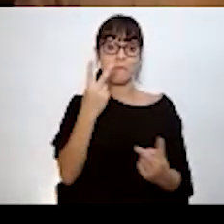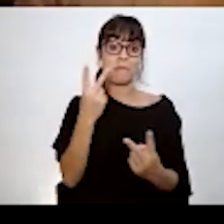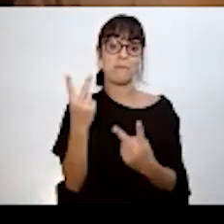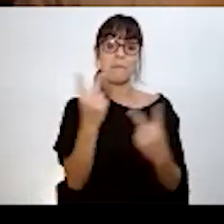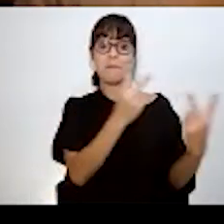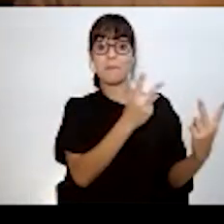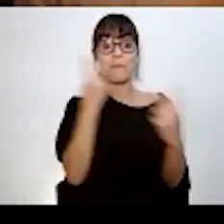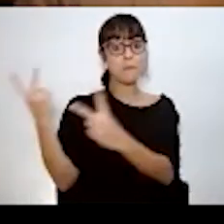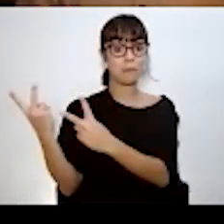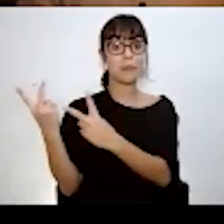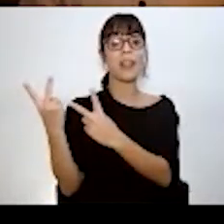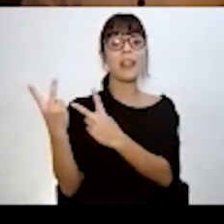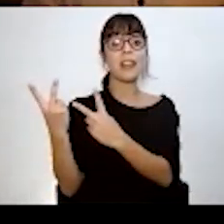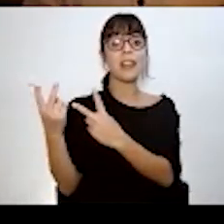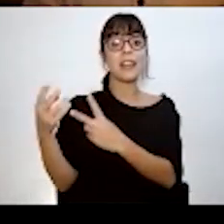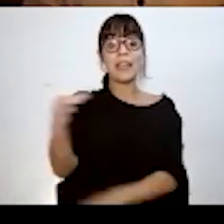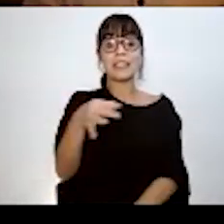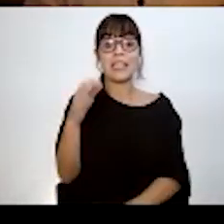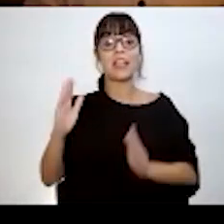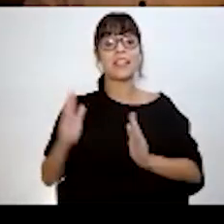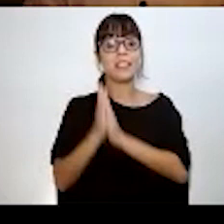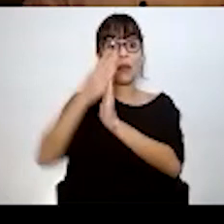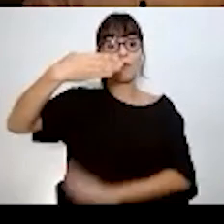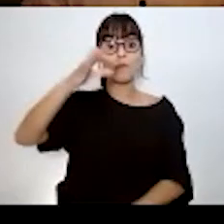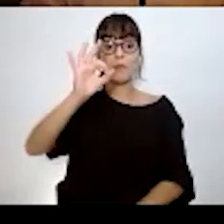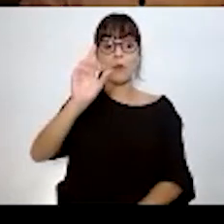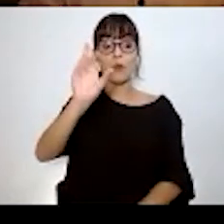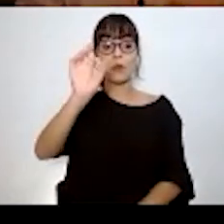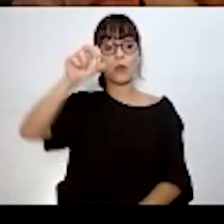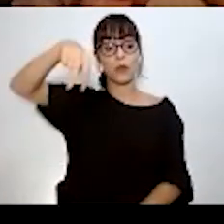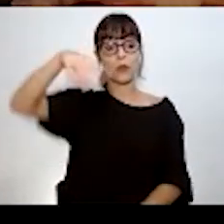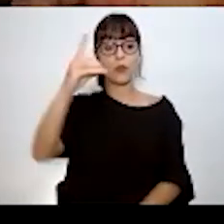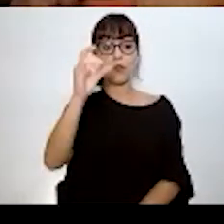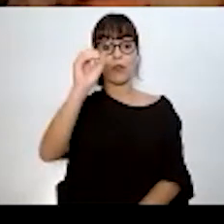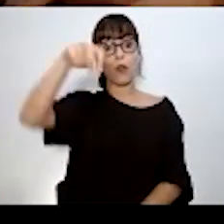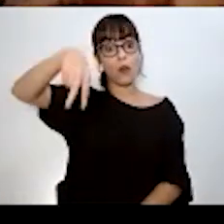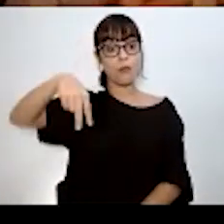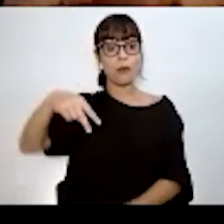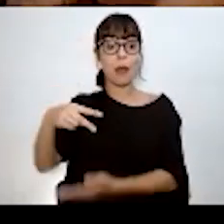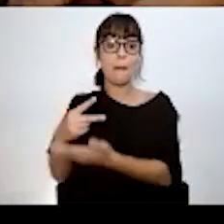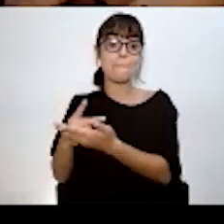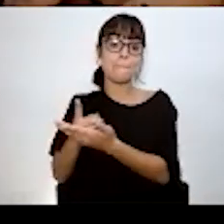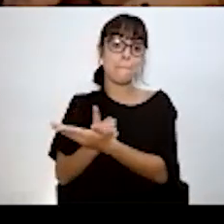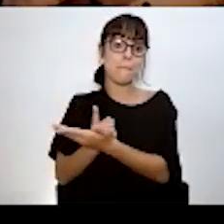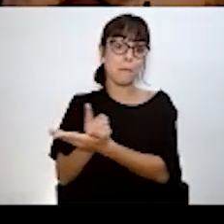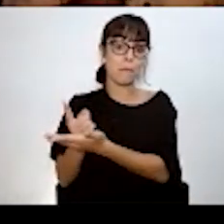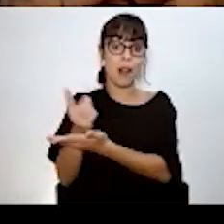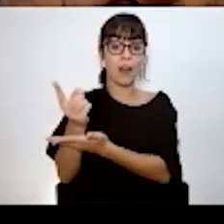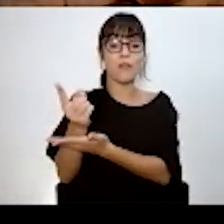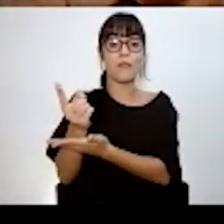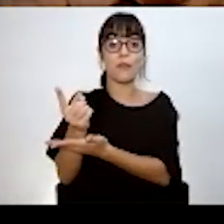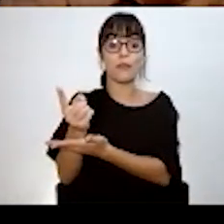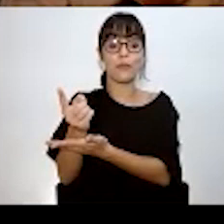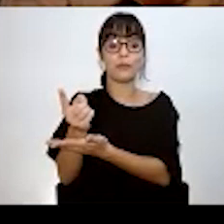plano de la isla de San Borondón, de Leonardo Torriani, donde nos pone de manifiesto que nosotros